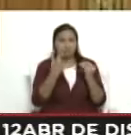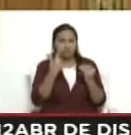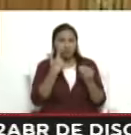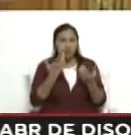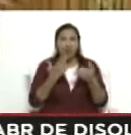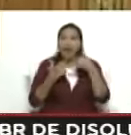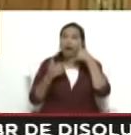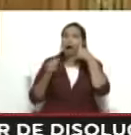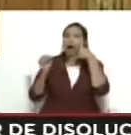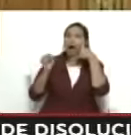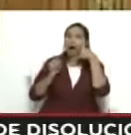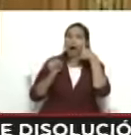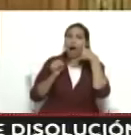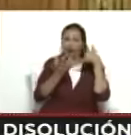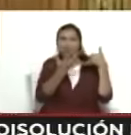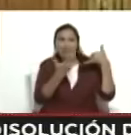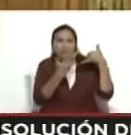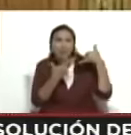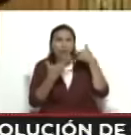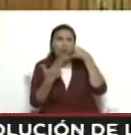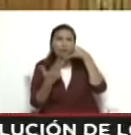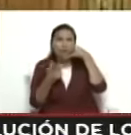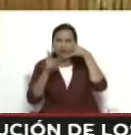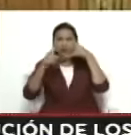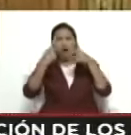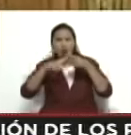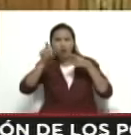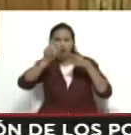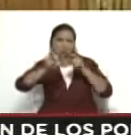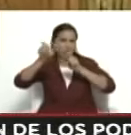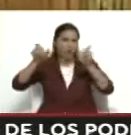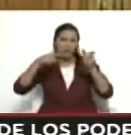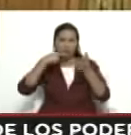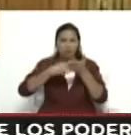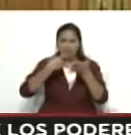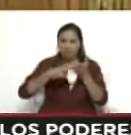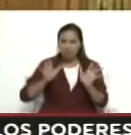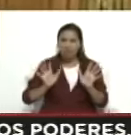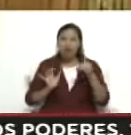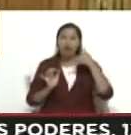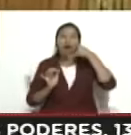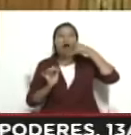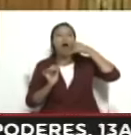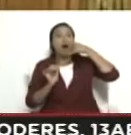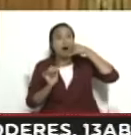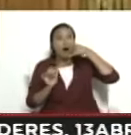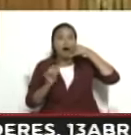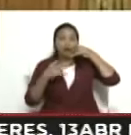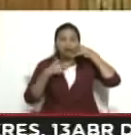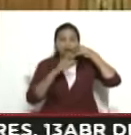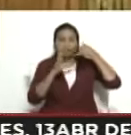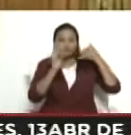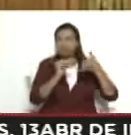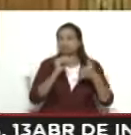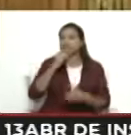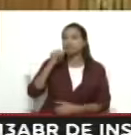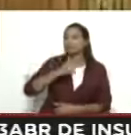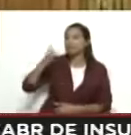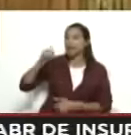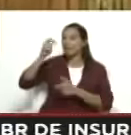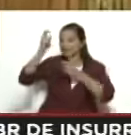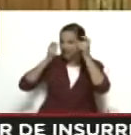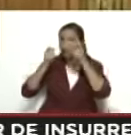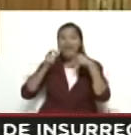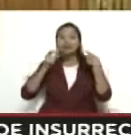Entonces le digo, échame el cuento. Me dijo, no, el gordo Rosendo, el otro y el otro. Y yo llamo al comandante Chávez y le digo, mire, mi comandante José Vicente está ahí,